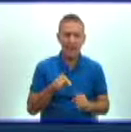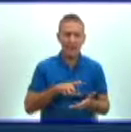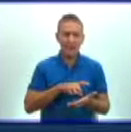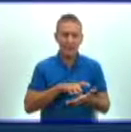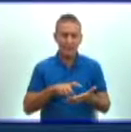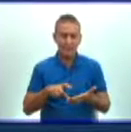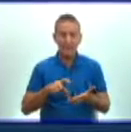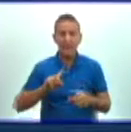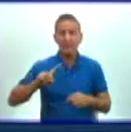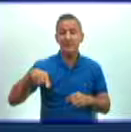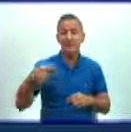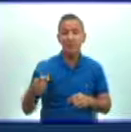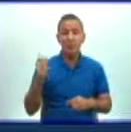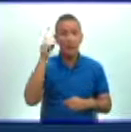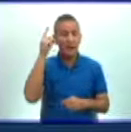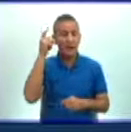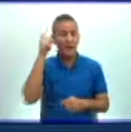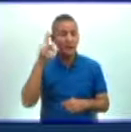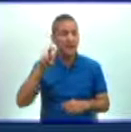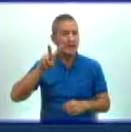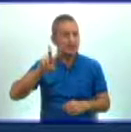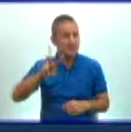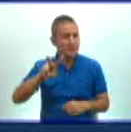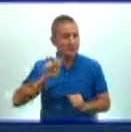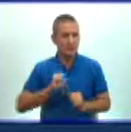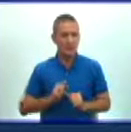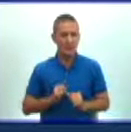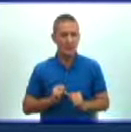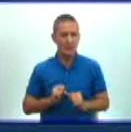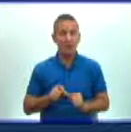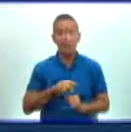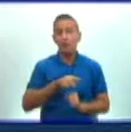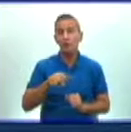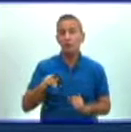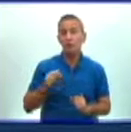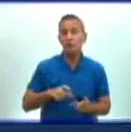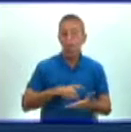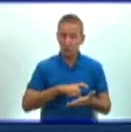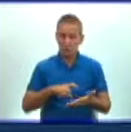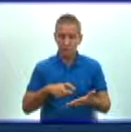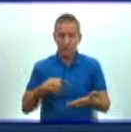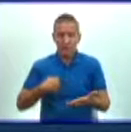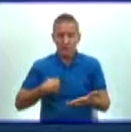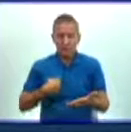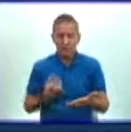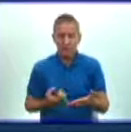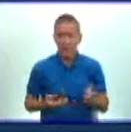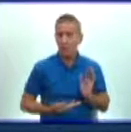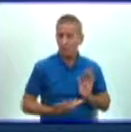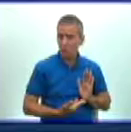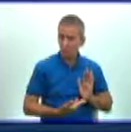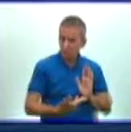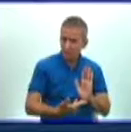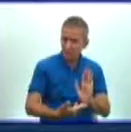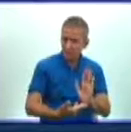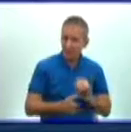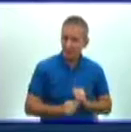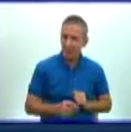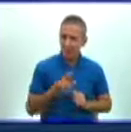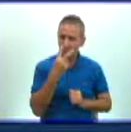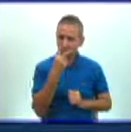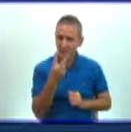progresar ese texto. Y ustedes, en un texto que yo les voy a presentar, van a